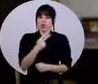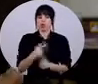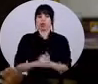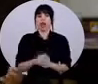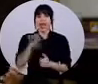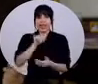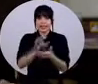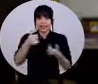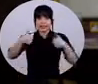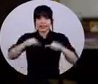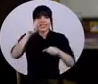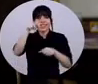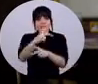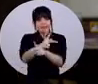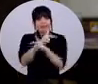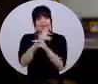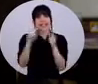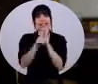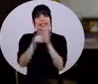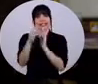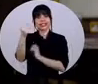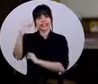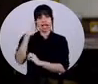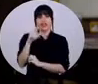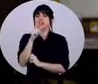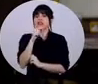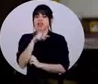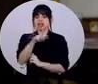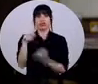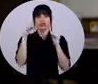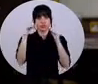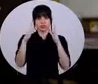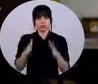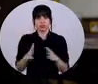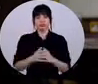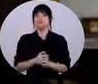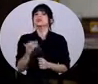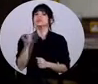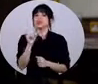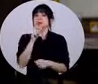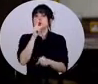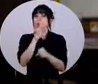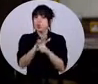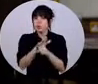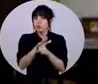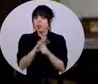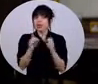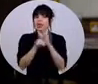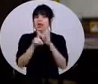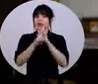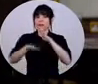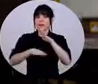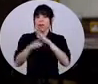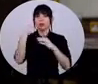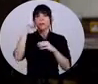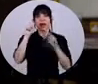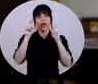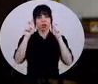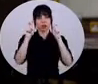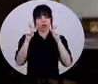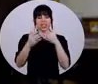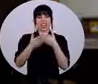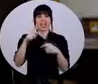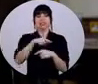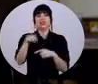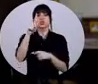Este acuerdo debe salvaguardar los derechos salariales de las y los docentes y también garantizar el derecho fundamental a la